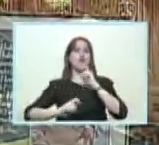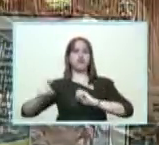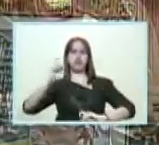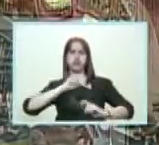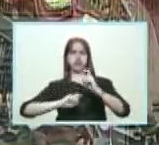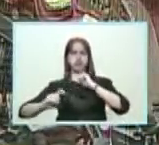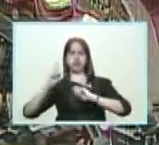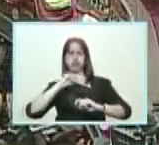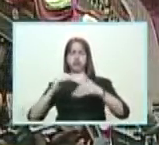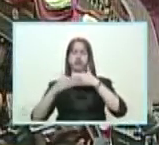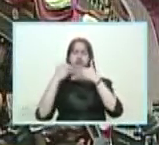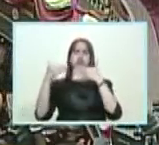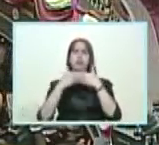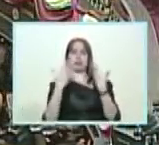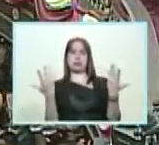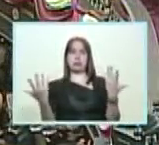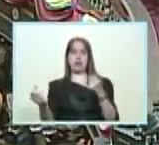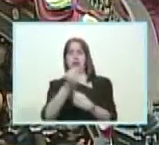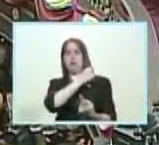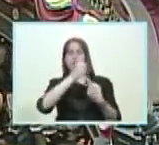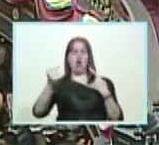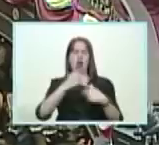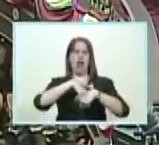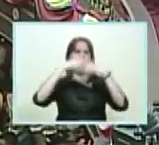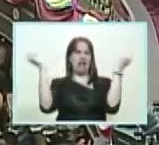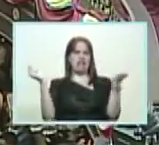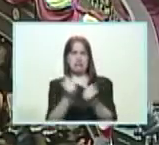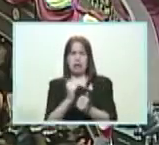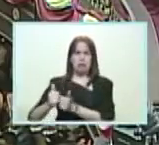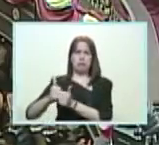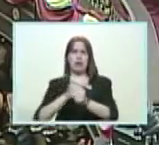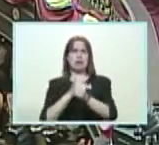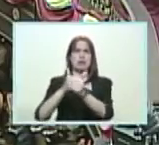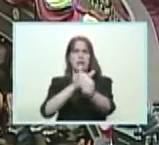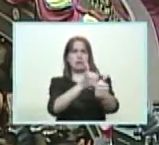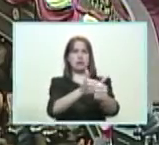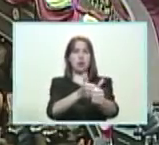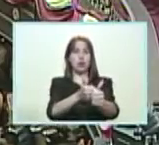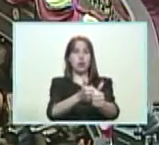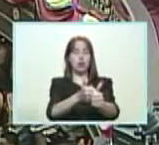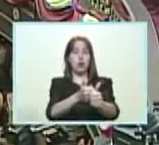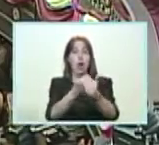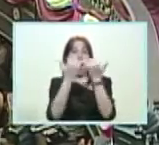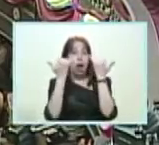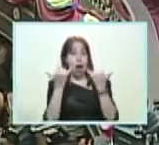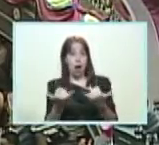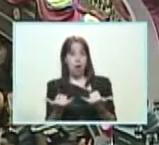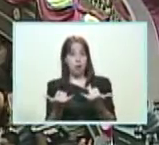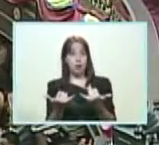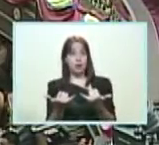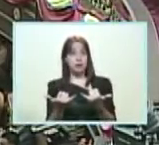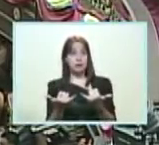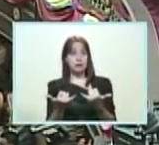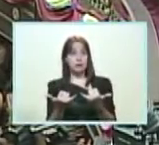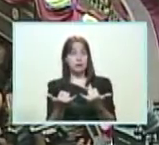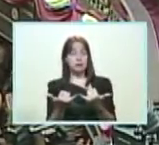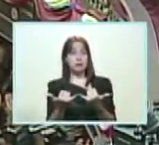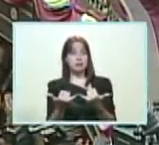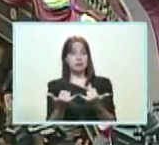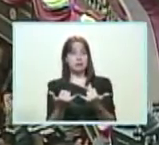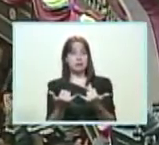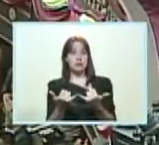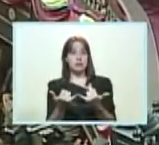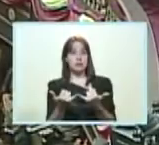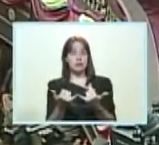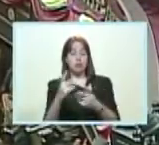intolerancia, violencia, persecución. Ha llegado la hora de, a través de un